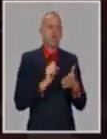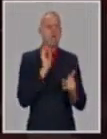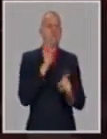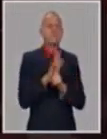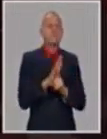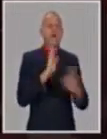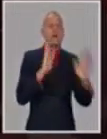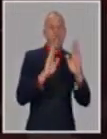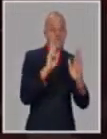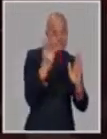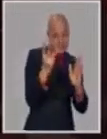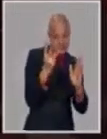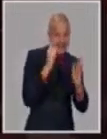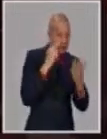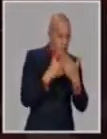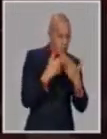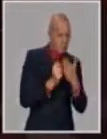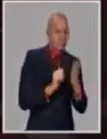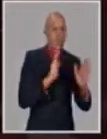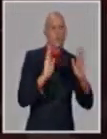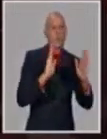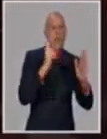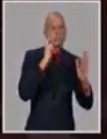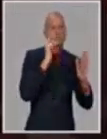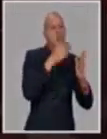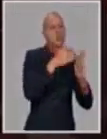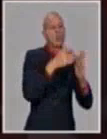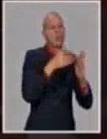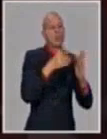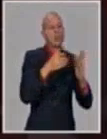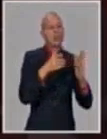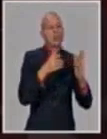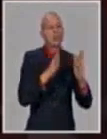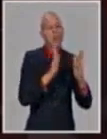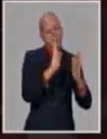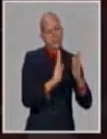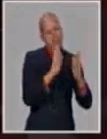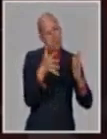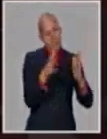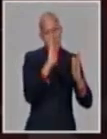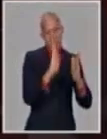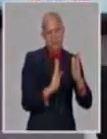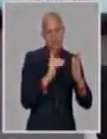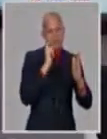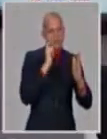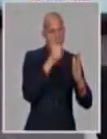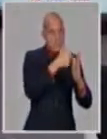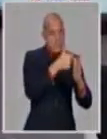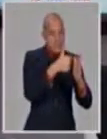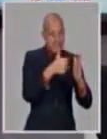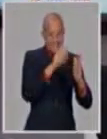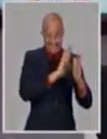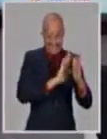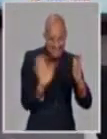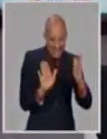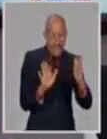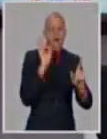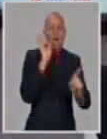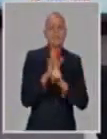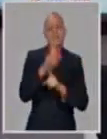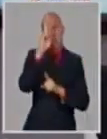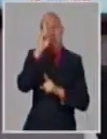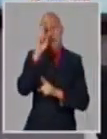dosis y que sigamos teniendo evidencia de la seguridad de la vacuna, se había diseñado un protocolo para entonces comenzar este estudio de intervención en personal de la salud en